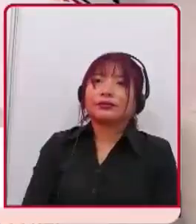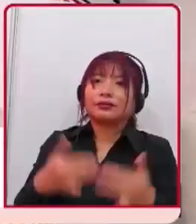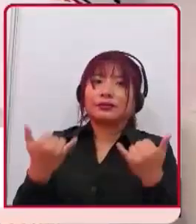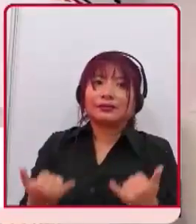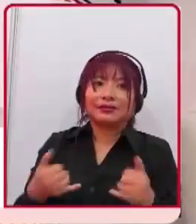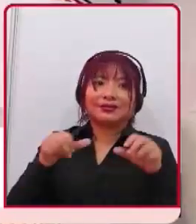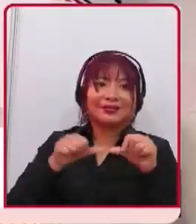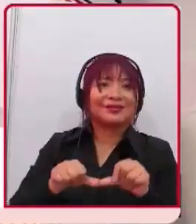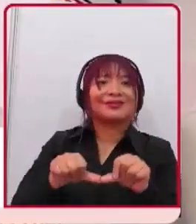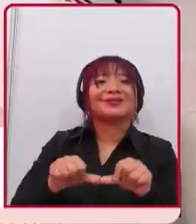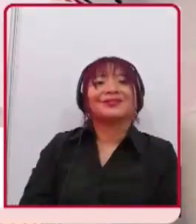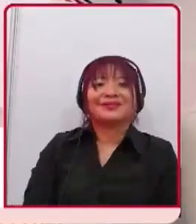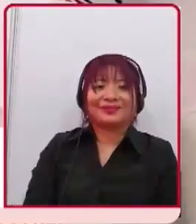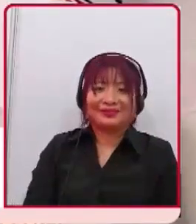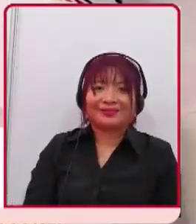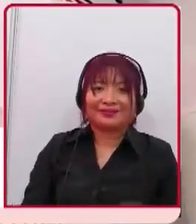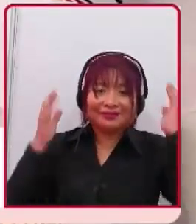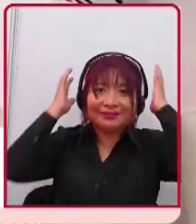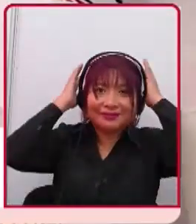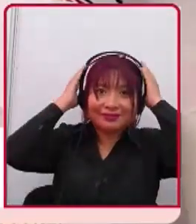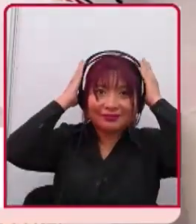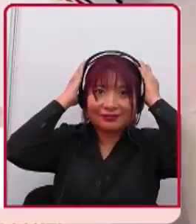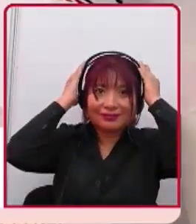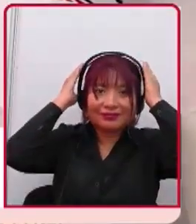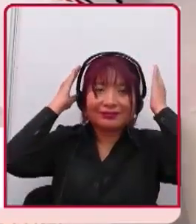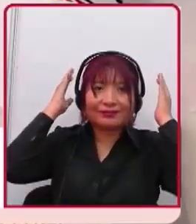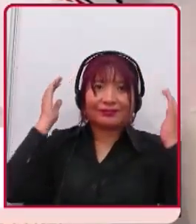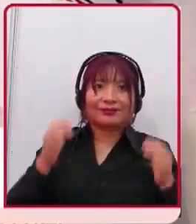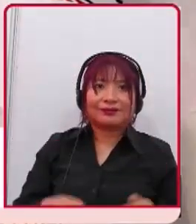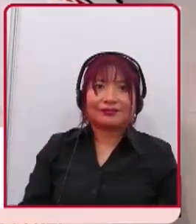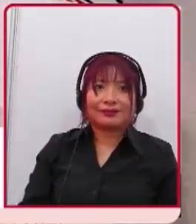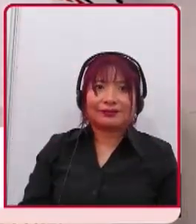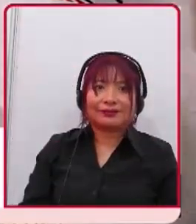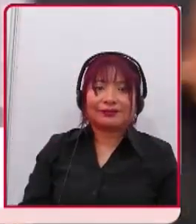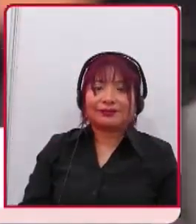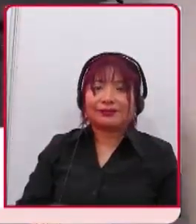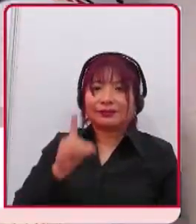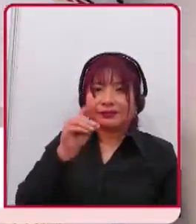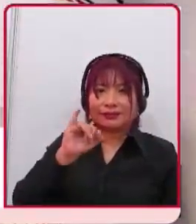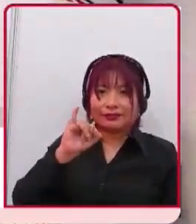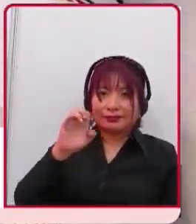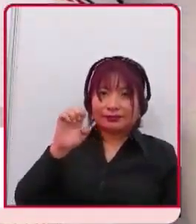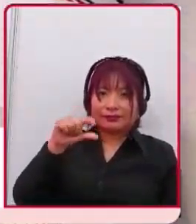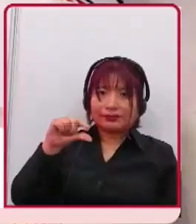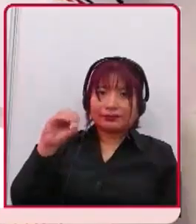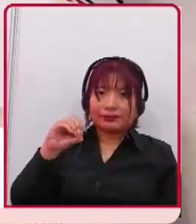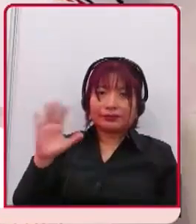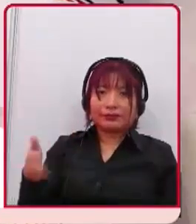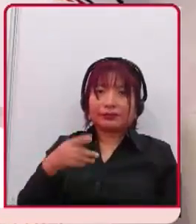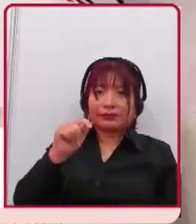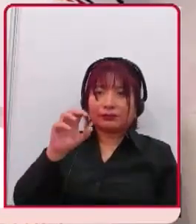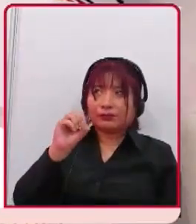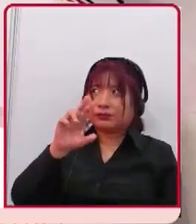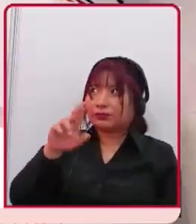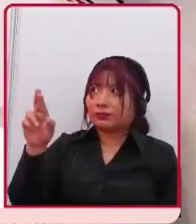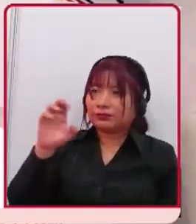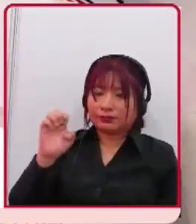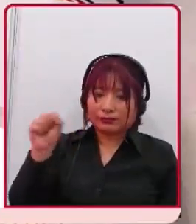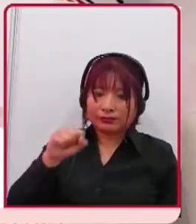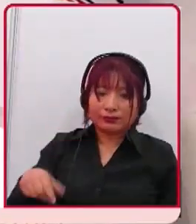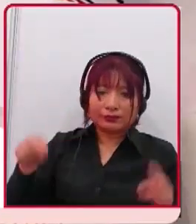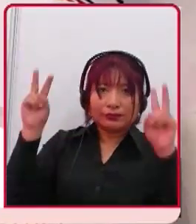a Diego Torres. Adelante, Diego Torres, con el tema Lean Six Sigma para optimización del throughput en la